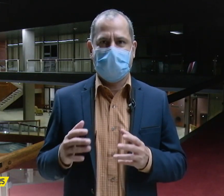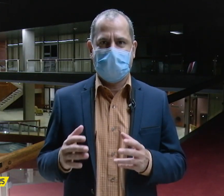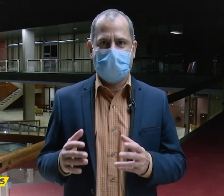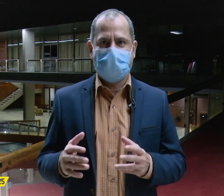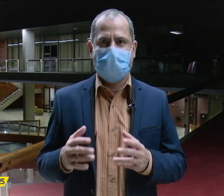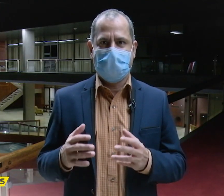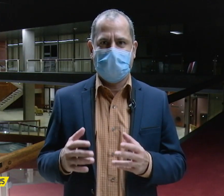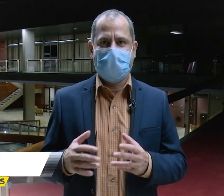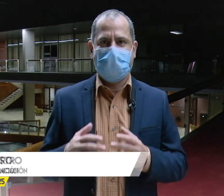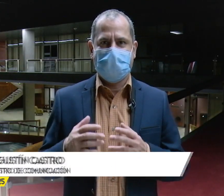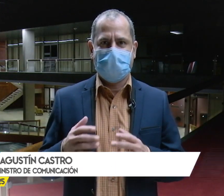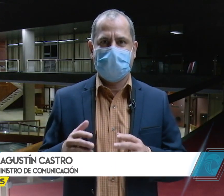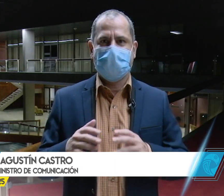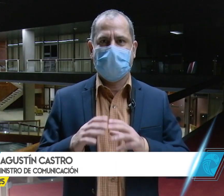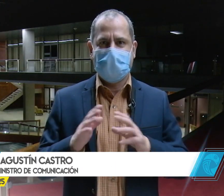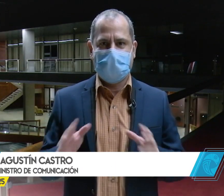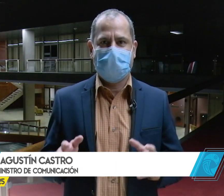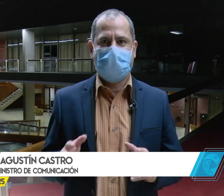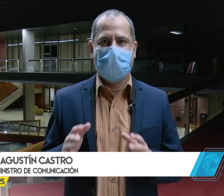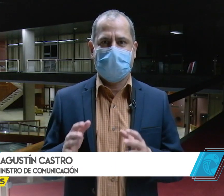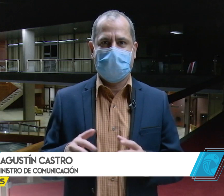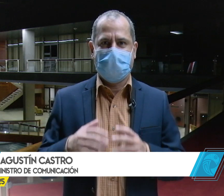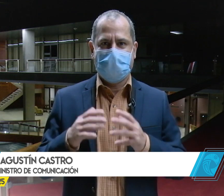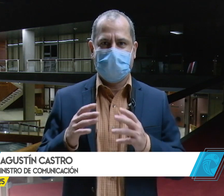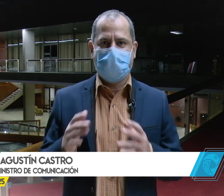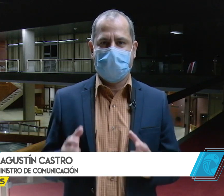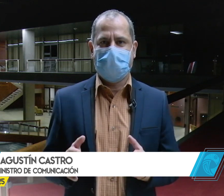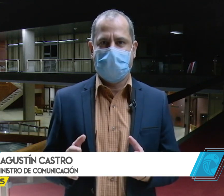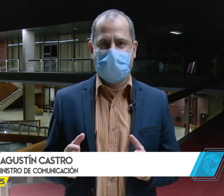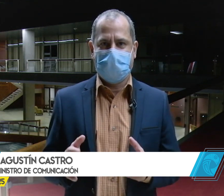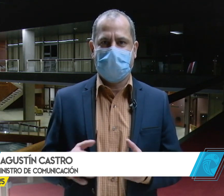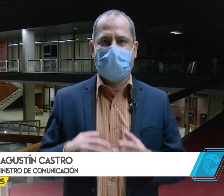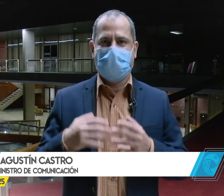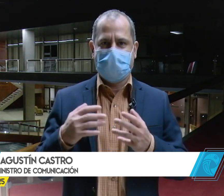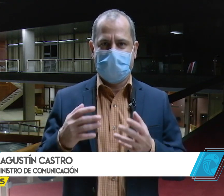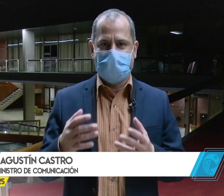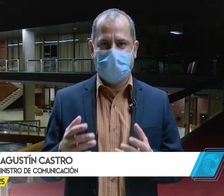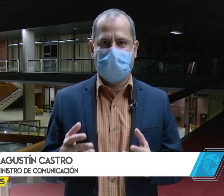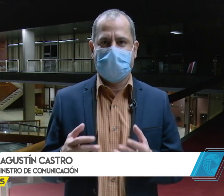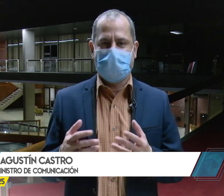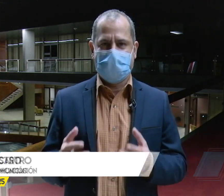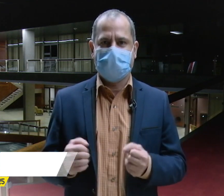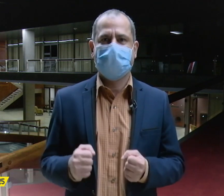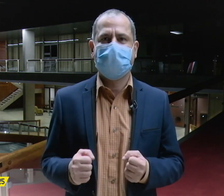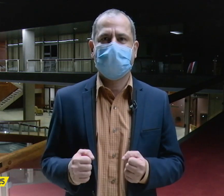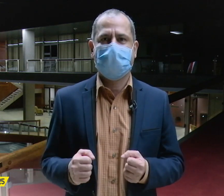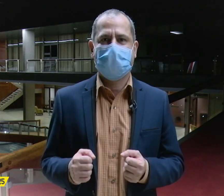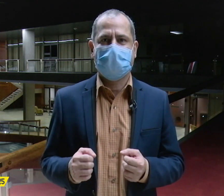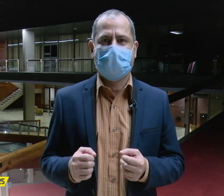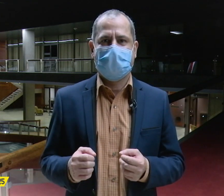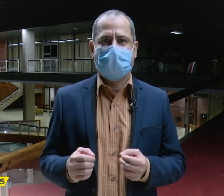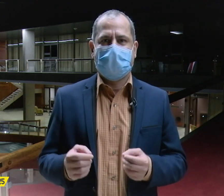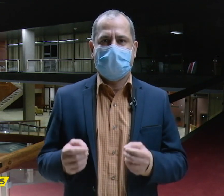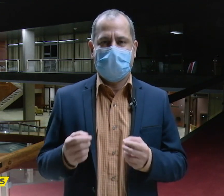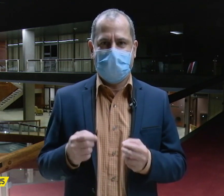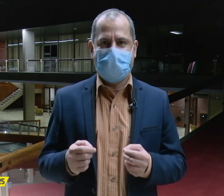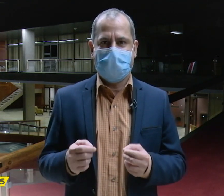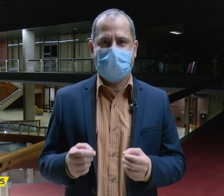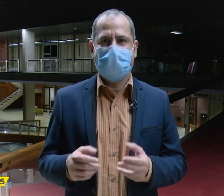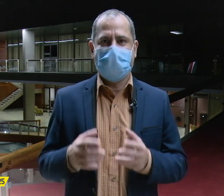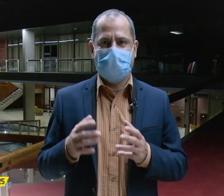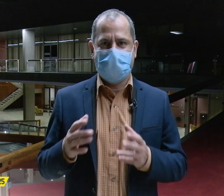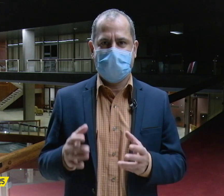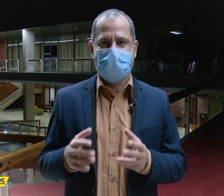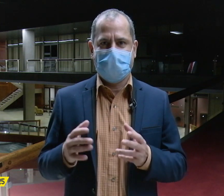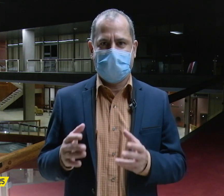presidente de la República ha manifestado su total anuencia a asistir ante la Comisión Legislativa a dar las explicaciones del caso. Sin embargo,